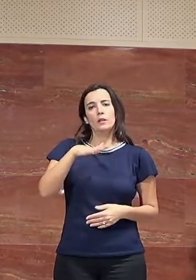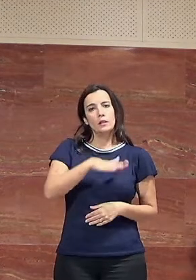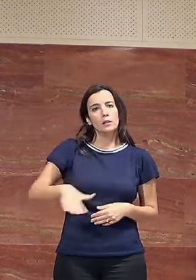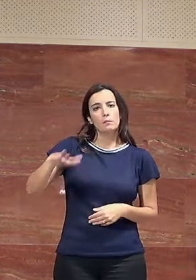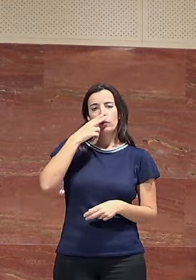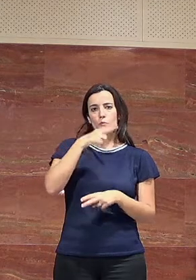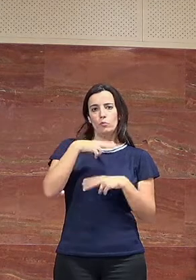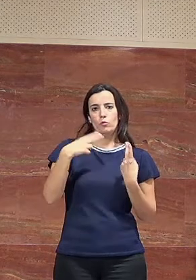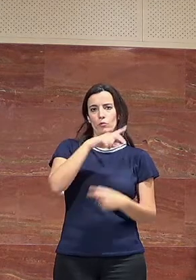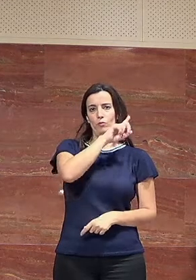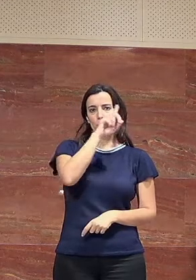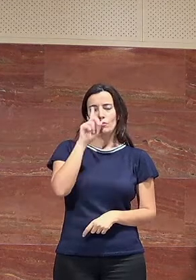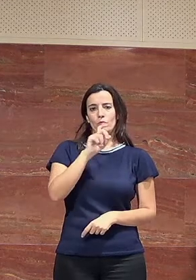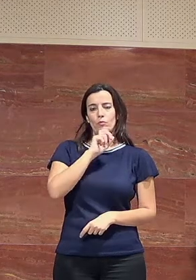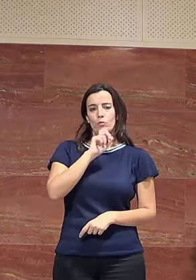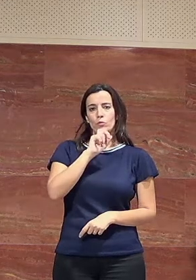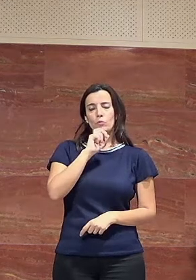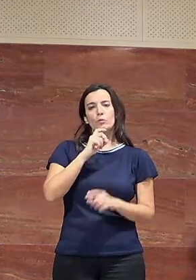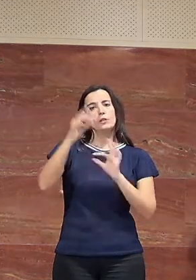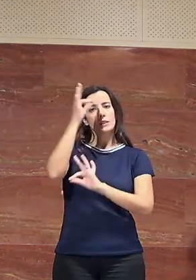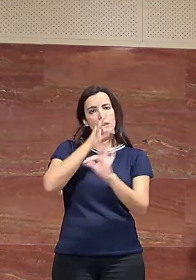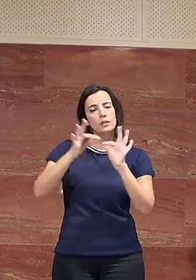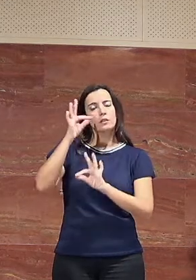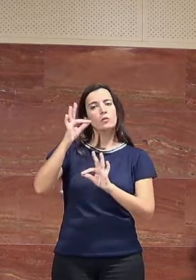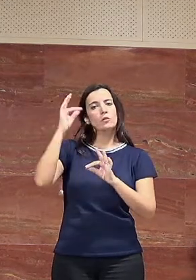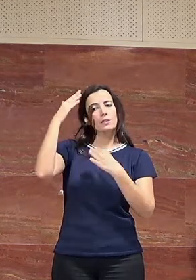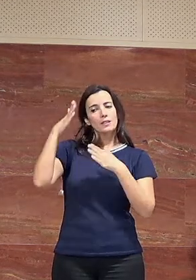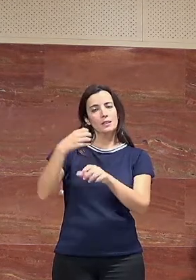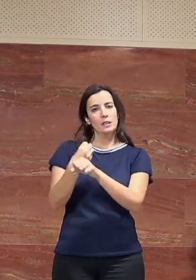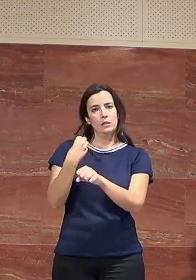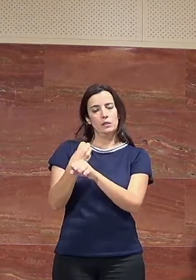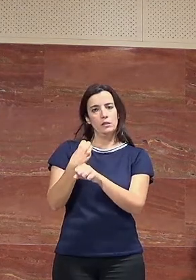madrileño introduciendo criterios de intervención